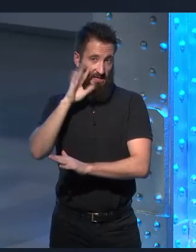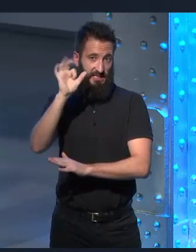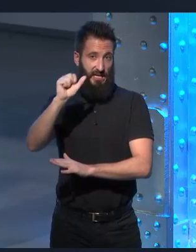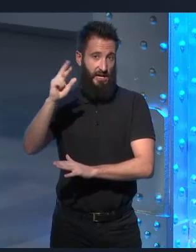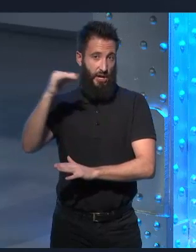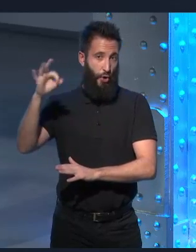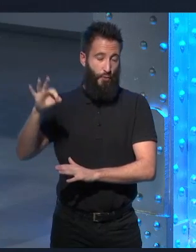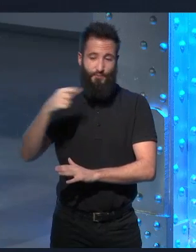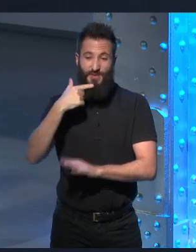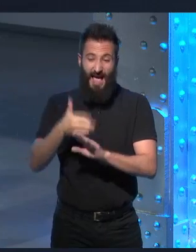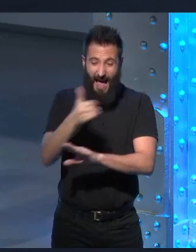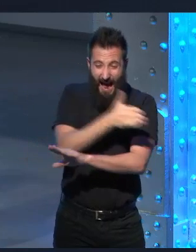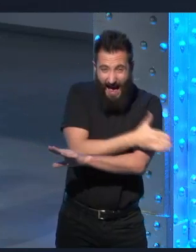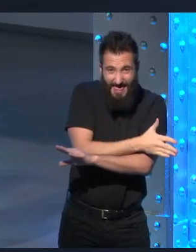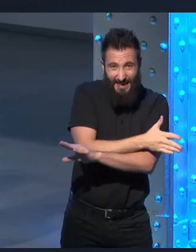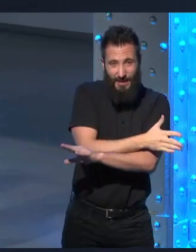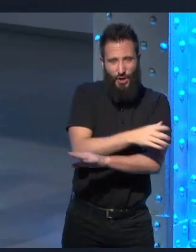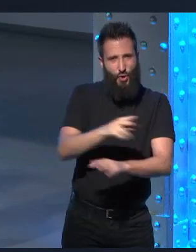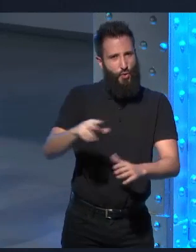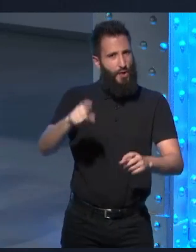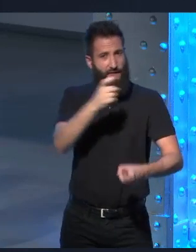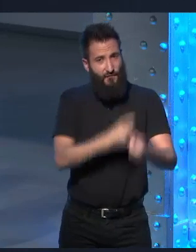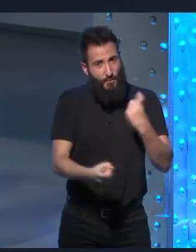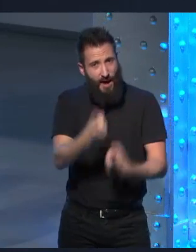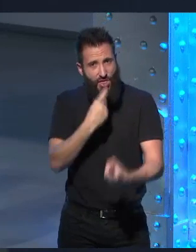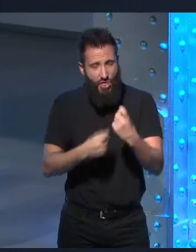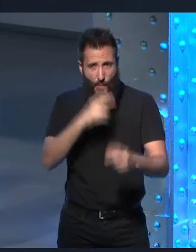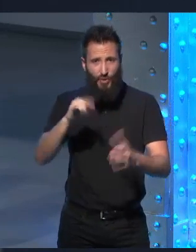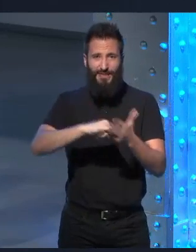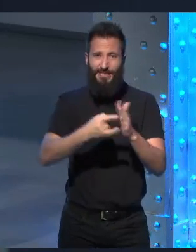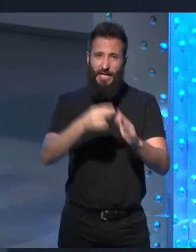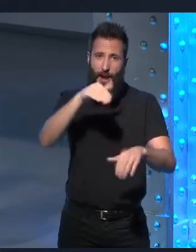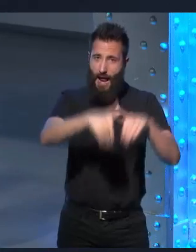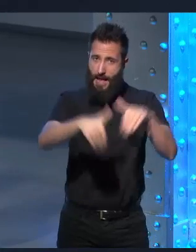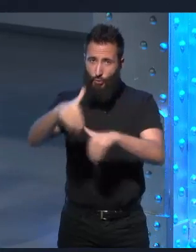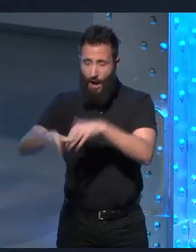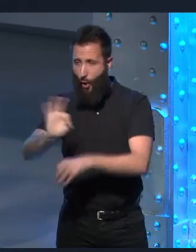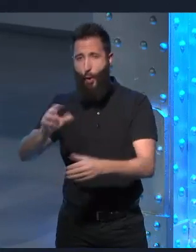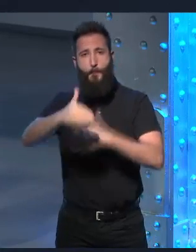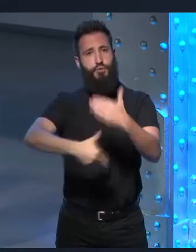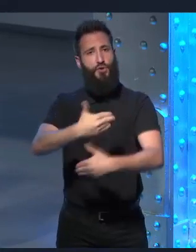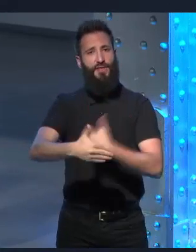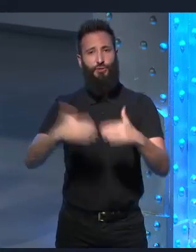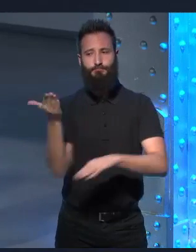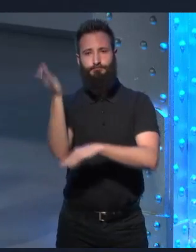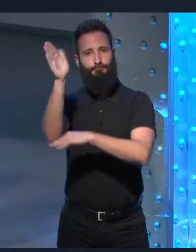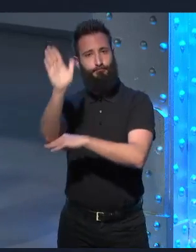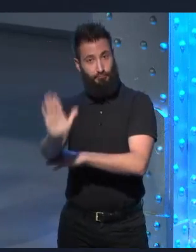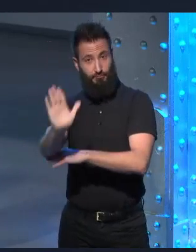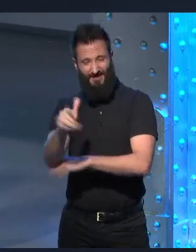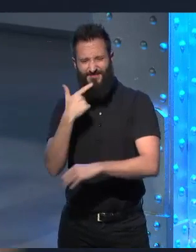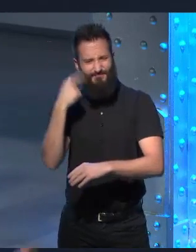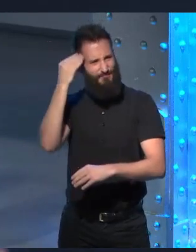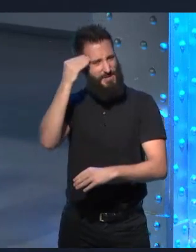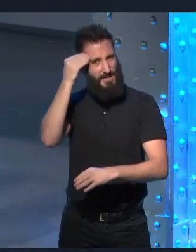nos habíamos documentado tanto sobre sistemas electorales y sobre procesos de representación y tal, que dijimos, esto